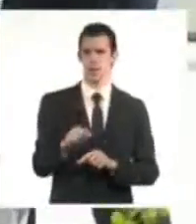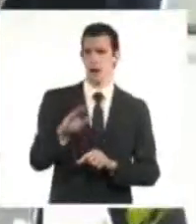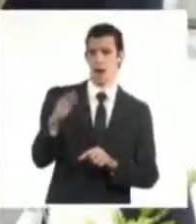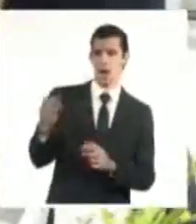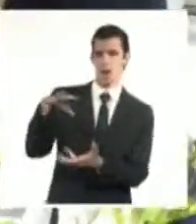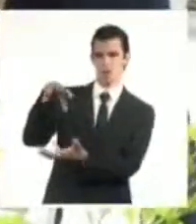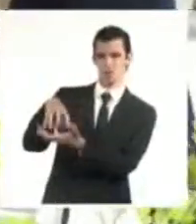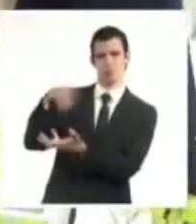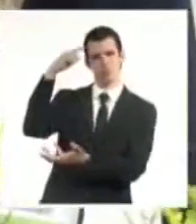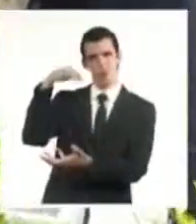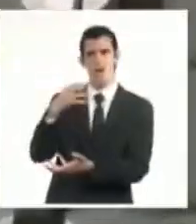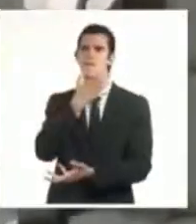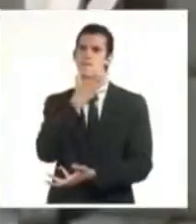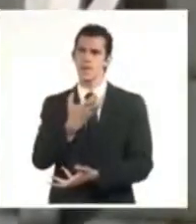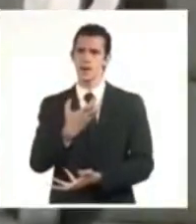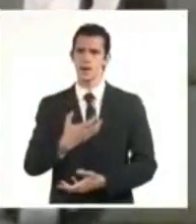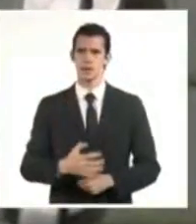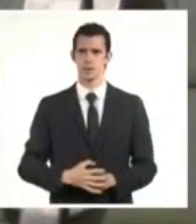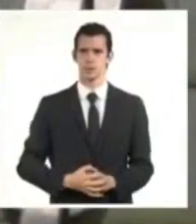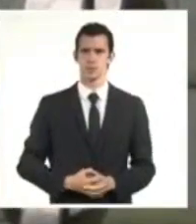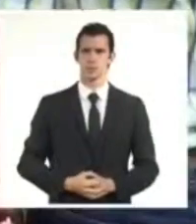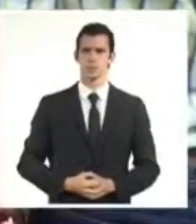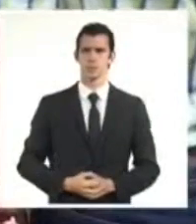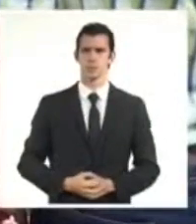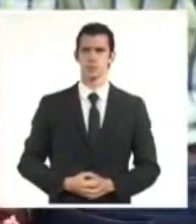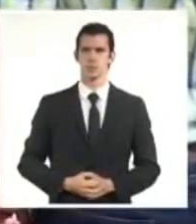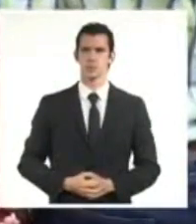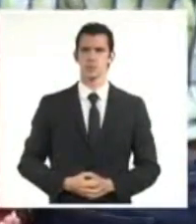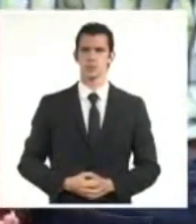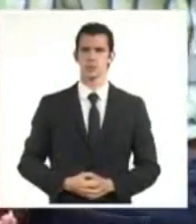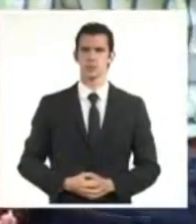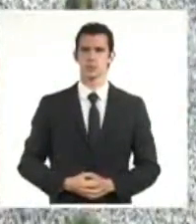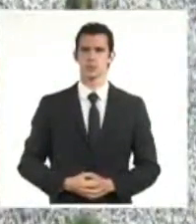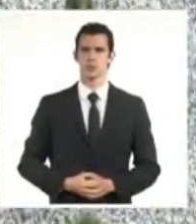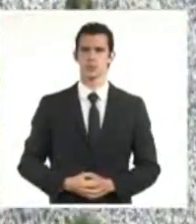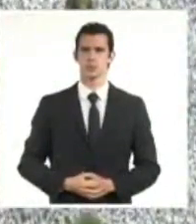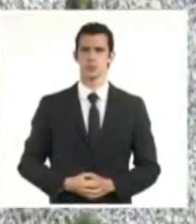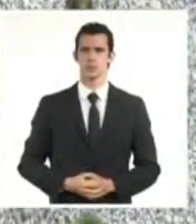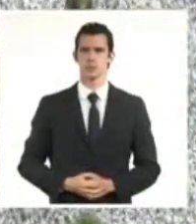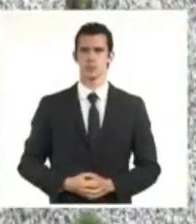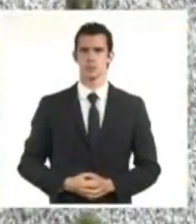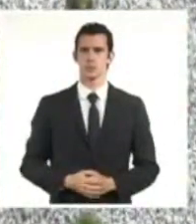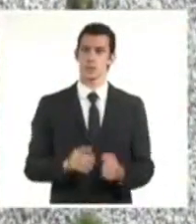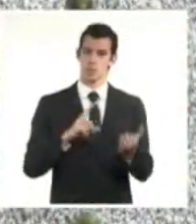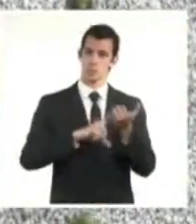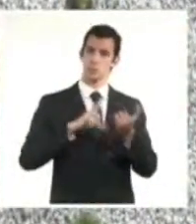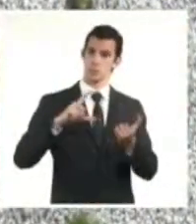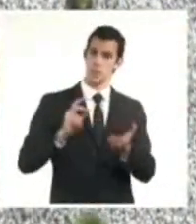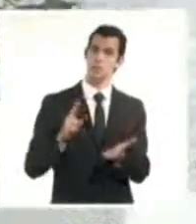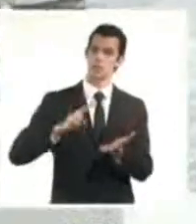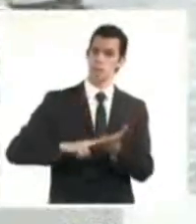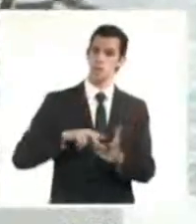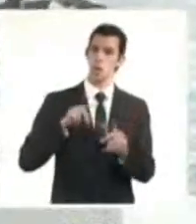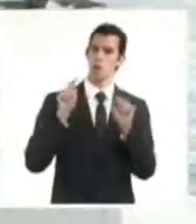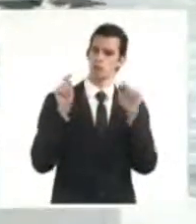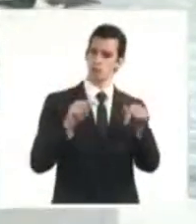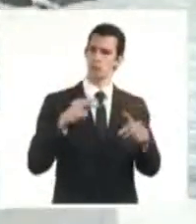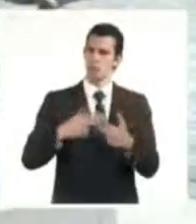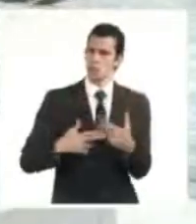fidel castro ruz los dirigentes partidistas renovaron su compromiso con la continuidad de la revolución